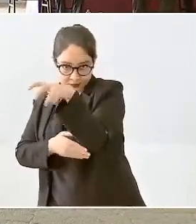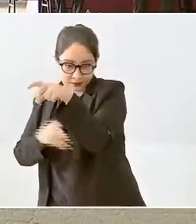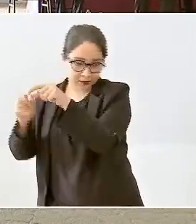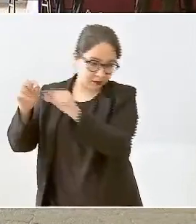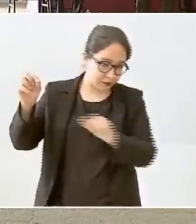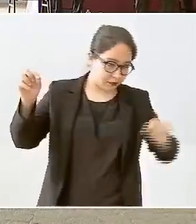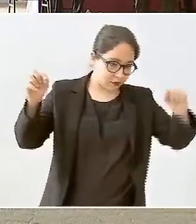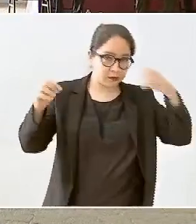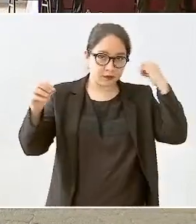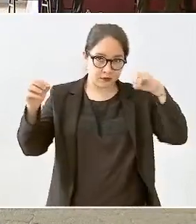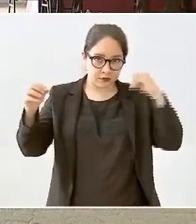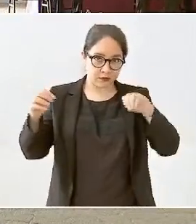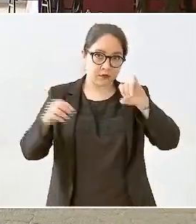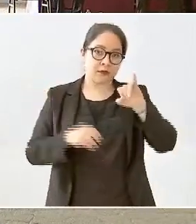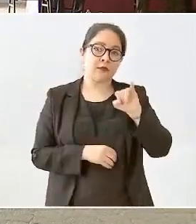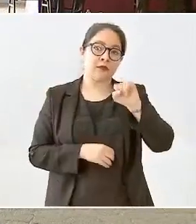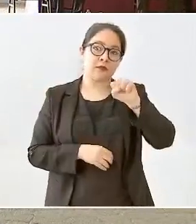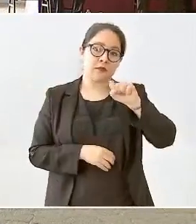Rafael Marín Mollinedo.